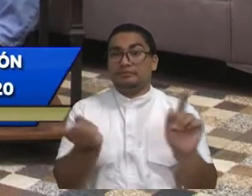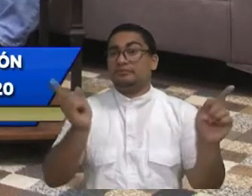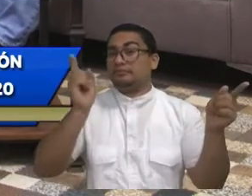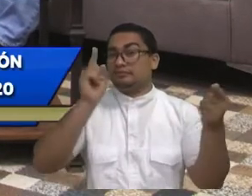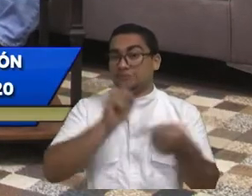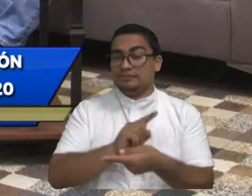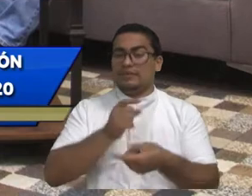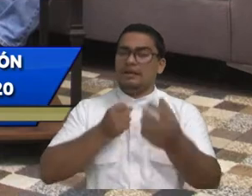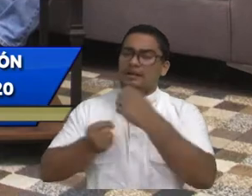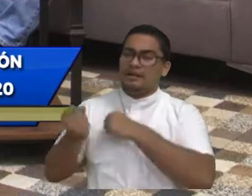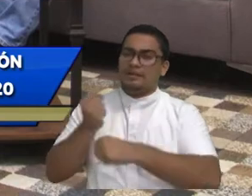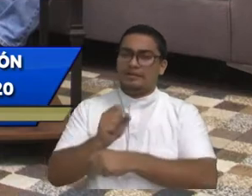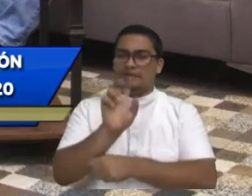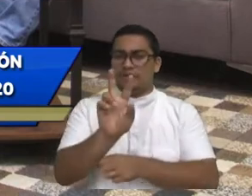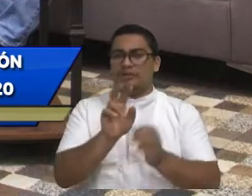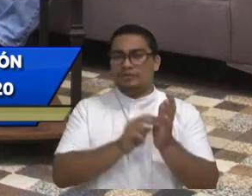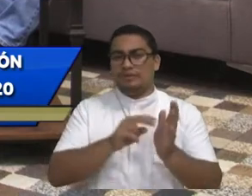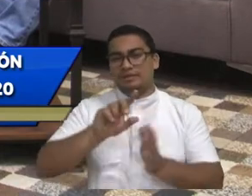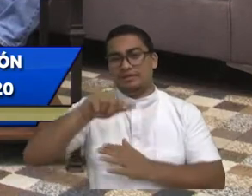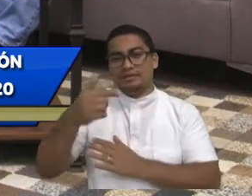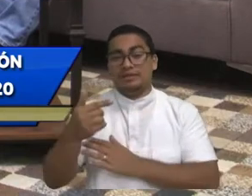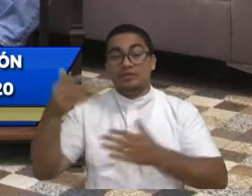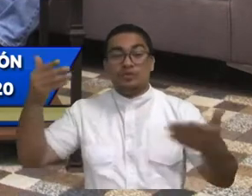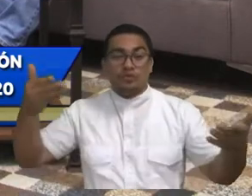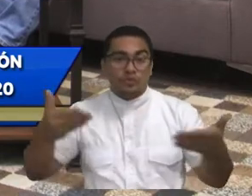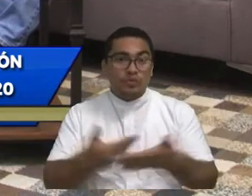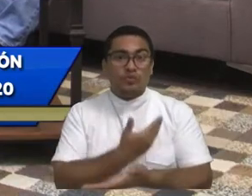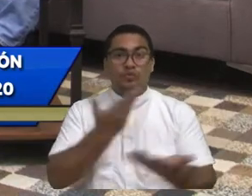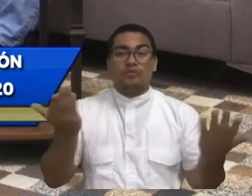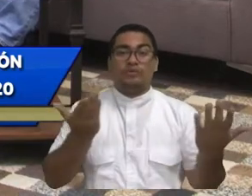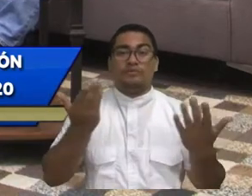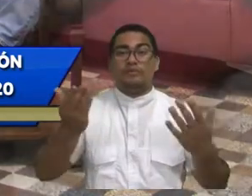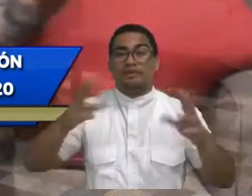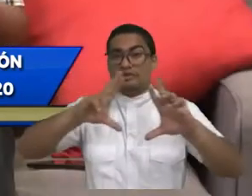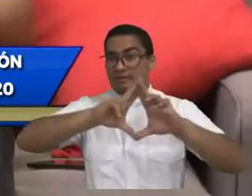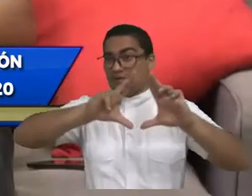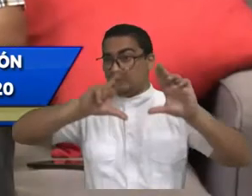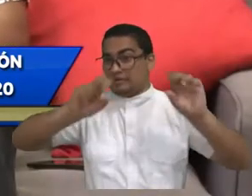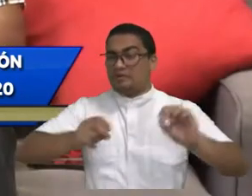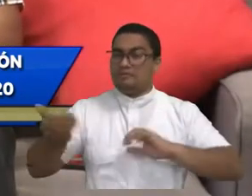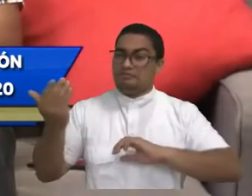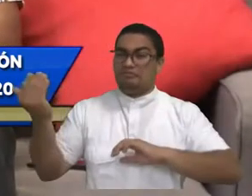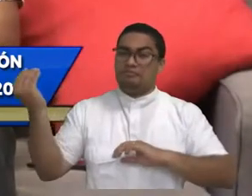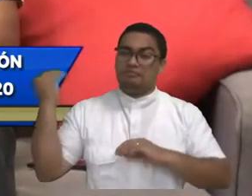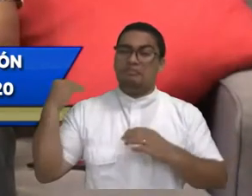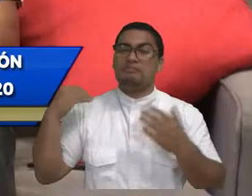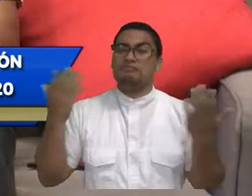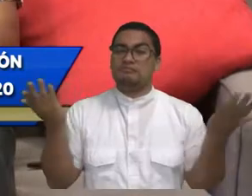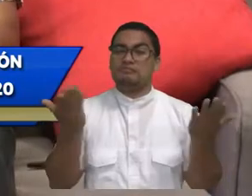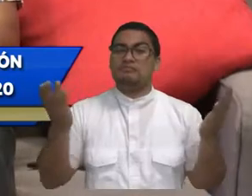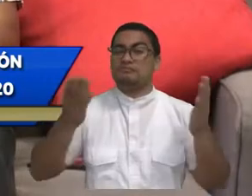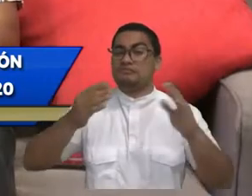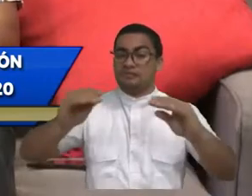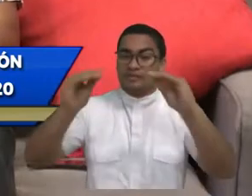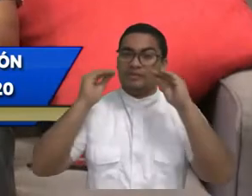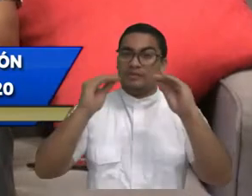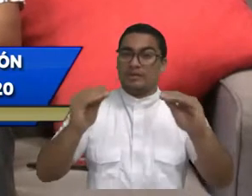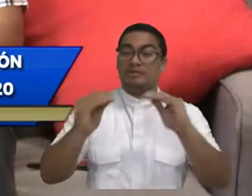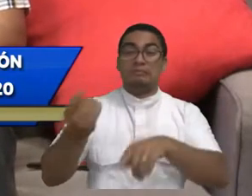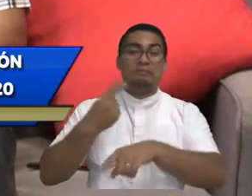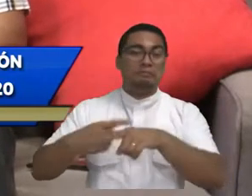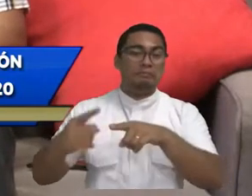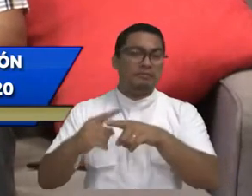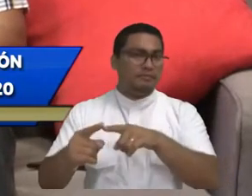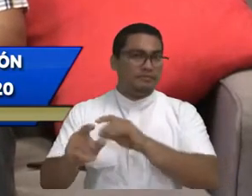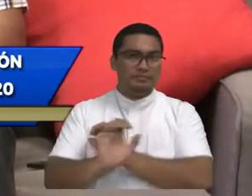e inició una nueva fase en la historia de nicaragua y en una de ellas pues la educación la gratuidad sin duda alguna uno de los ejes importantes para lograr